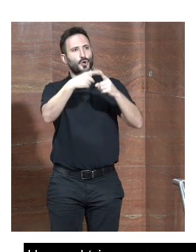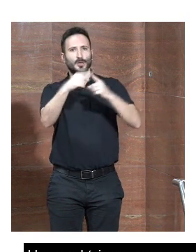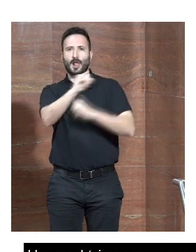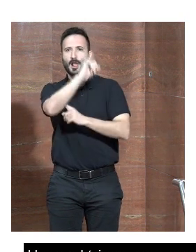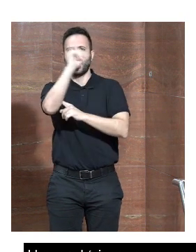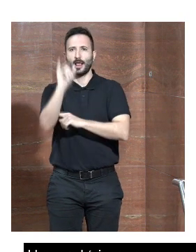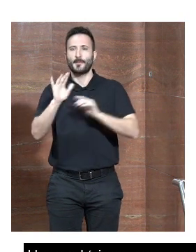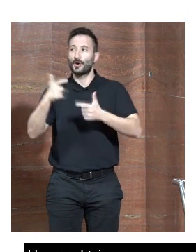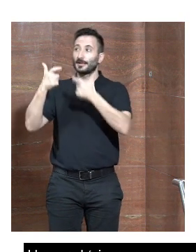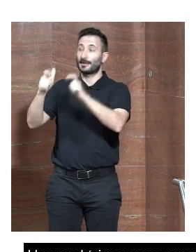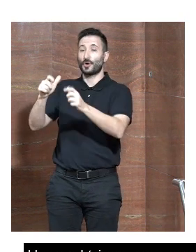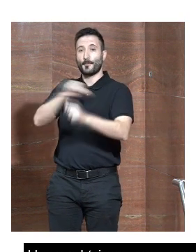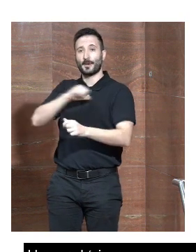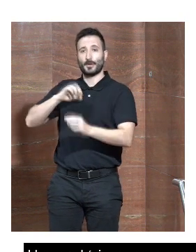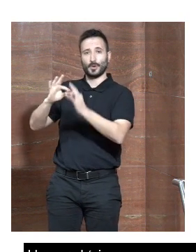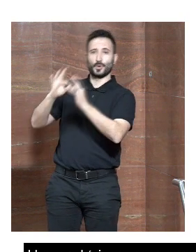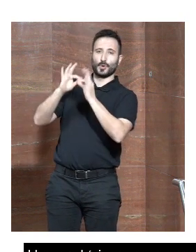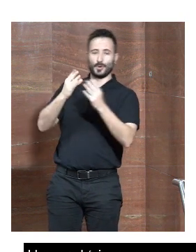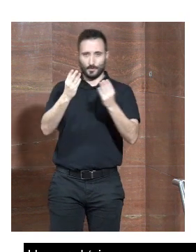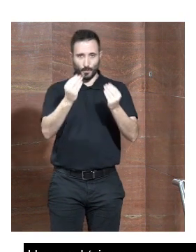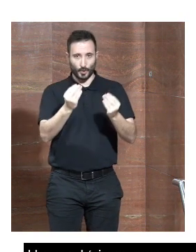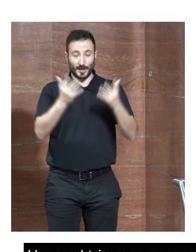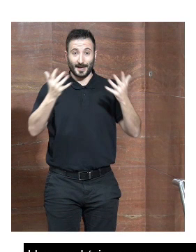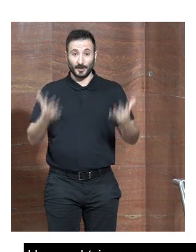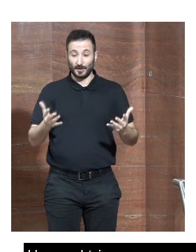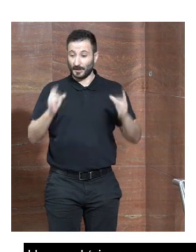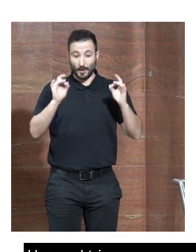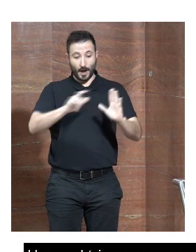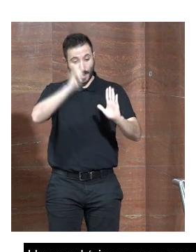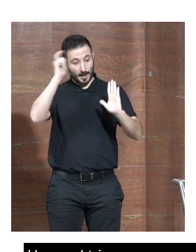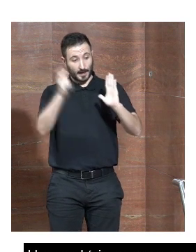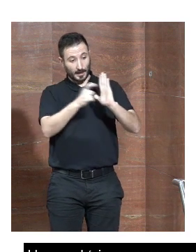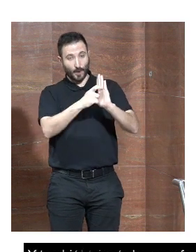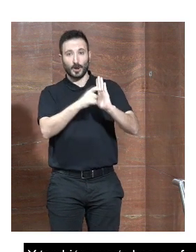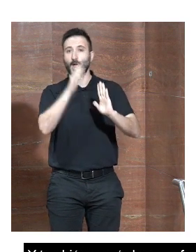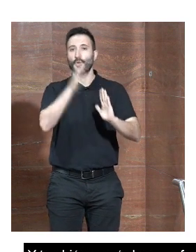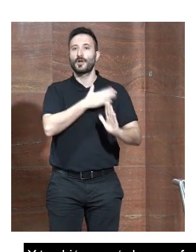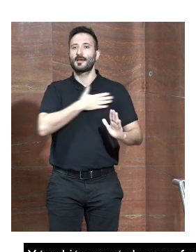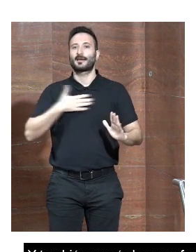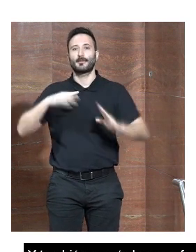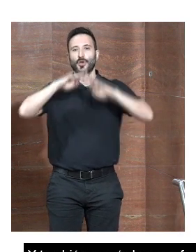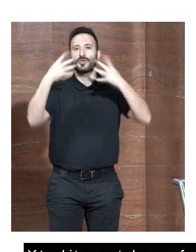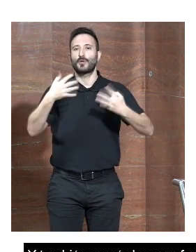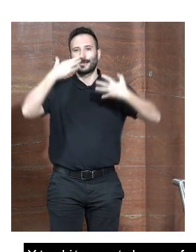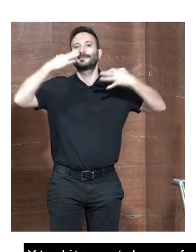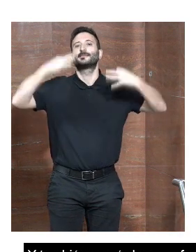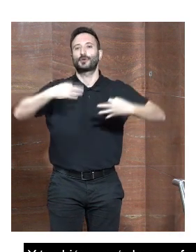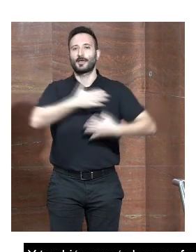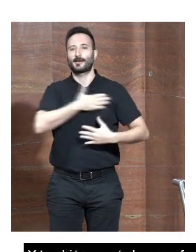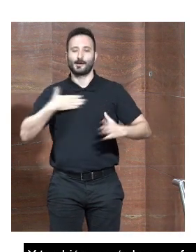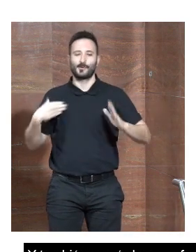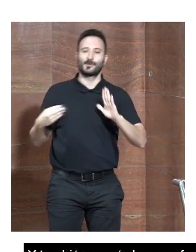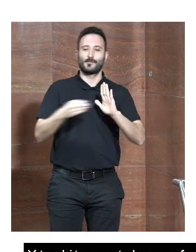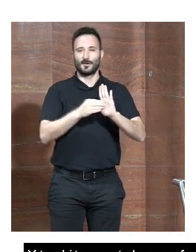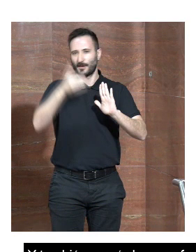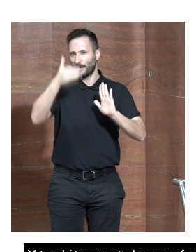por lo adquiere del sector privado. Y entonces, igual que ponemos cláusulas porque queremos estar ciberseguros, ya que ha dicho es algo